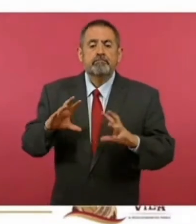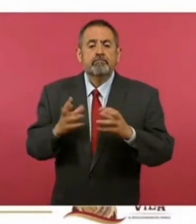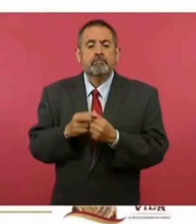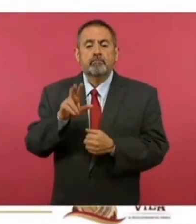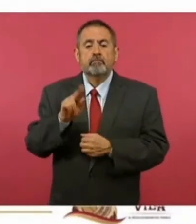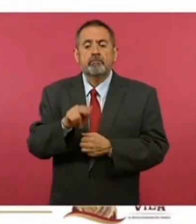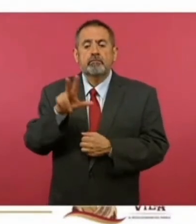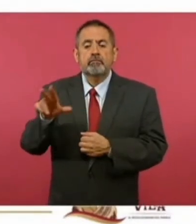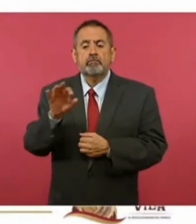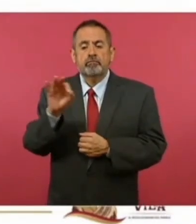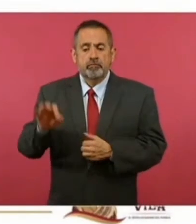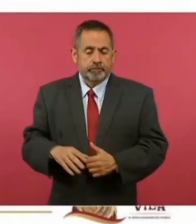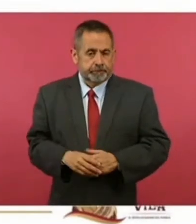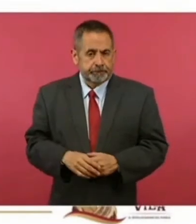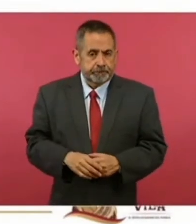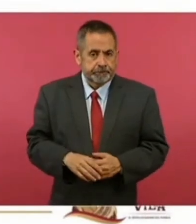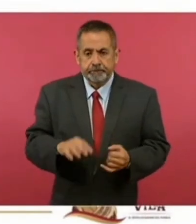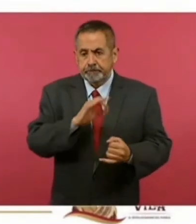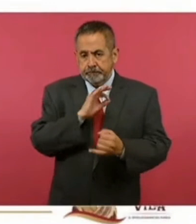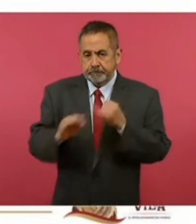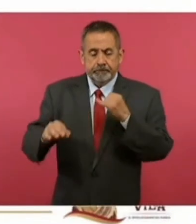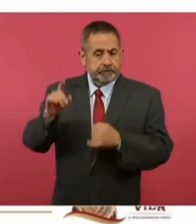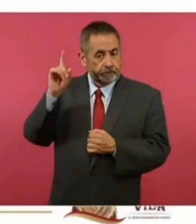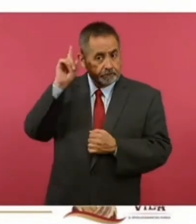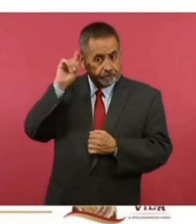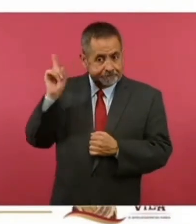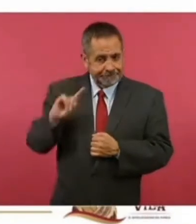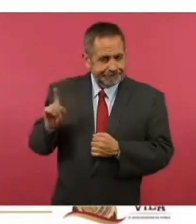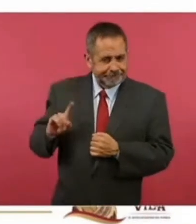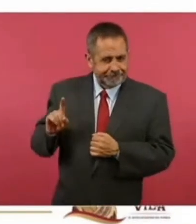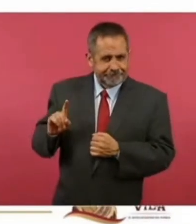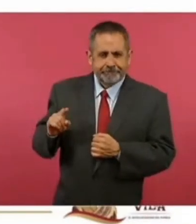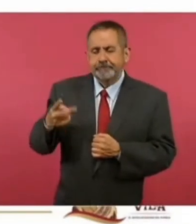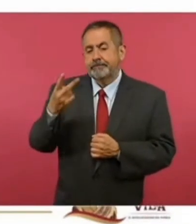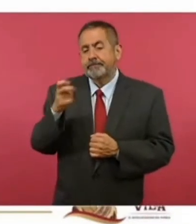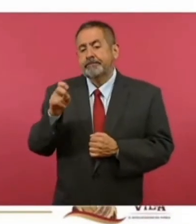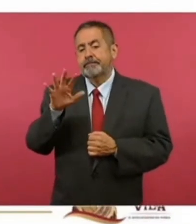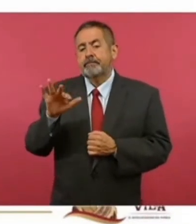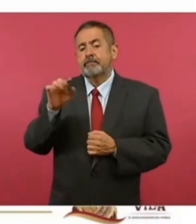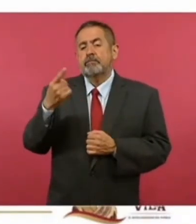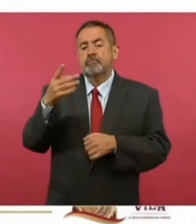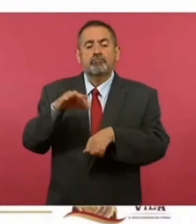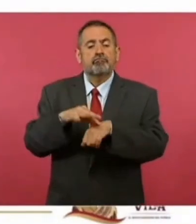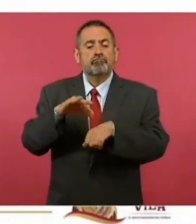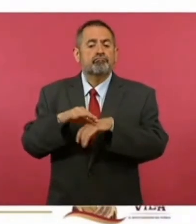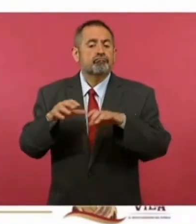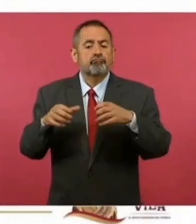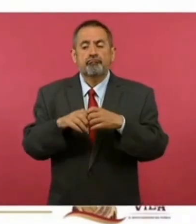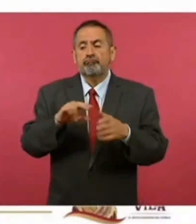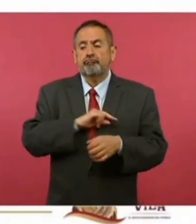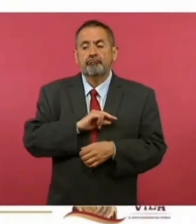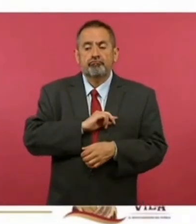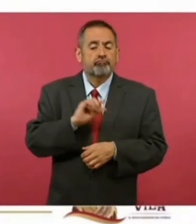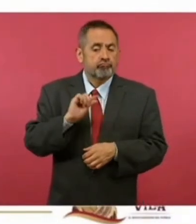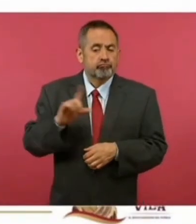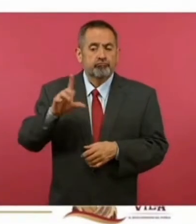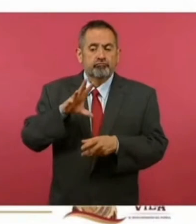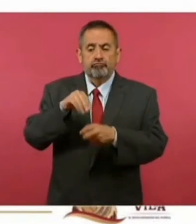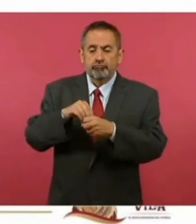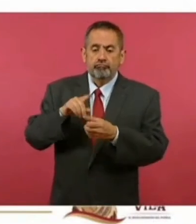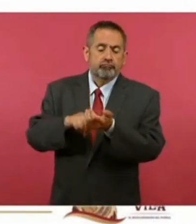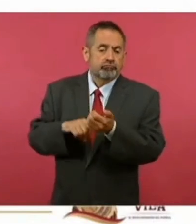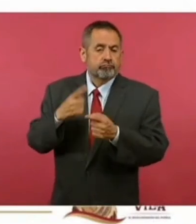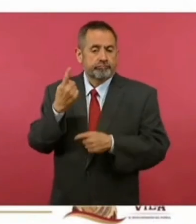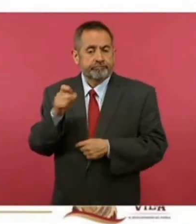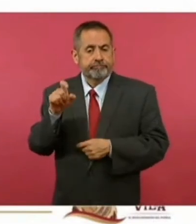y finalmente en Zacatecas se han sumado 251 médicas y médicos especialistas hay